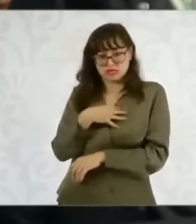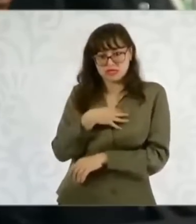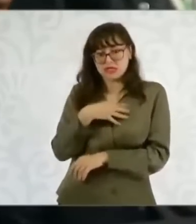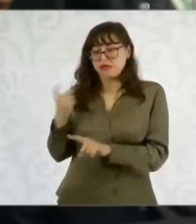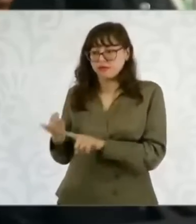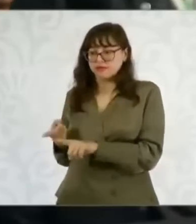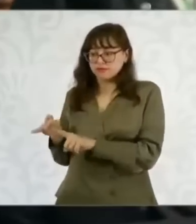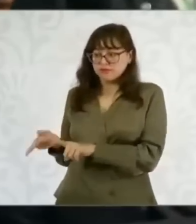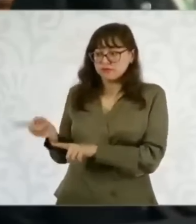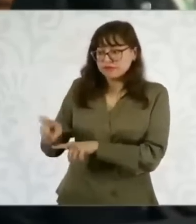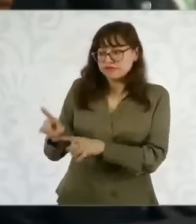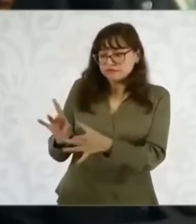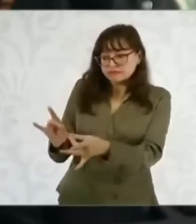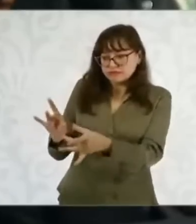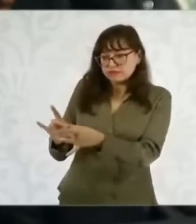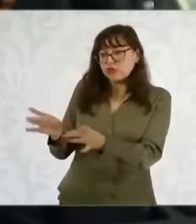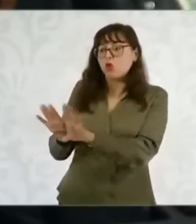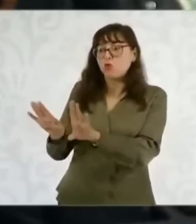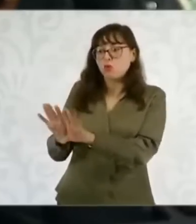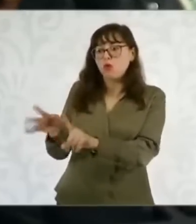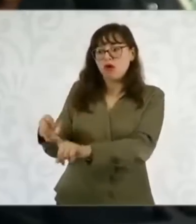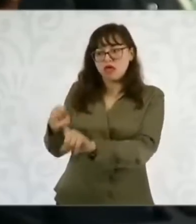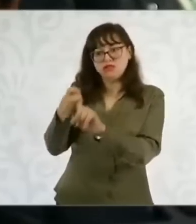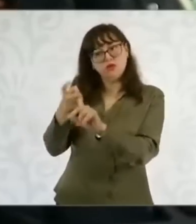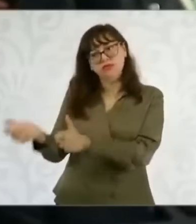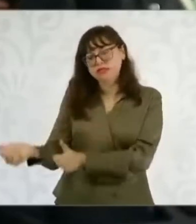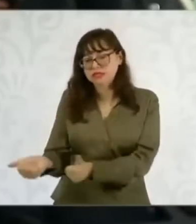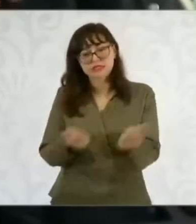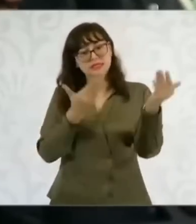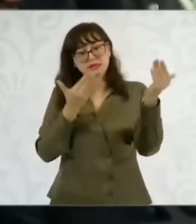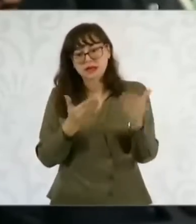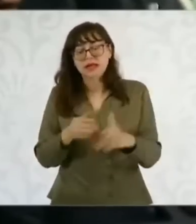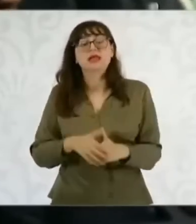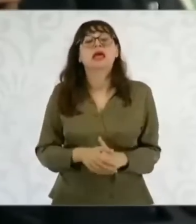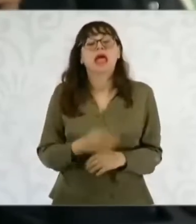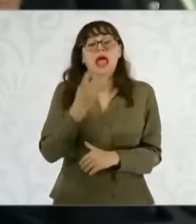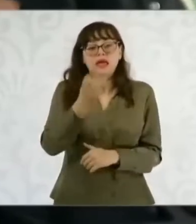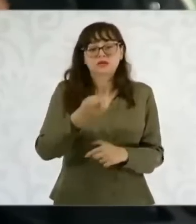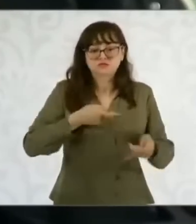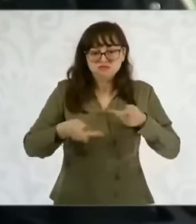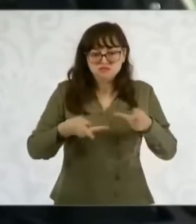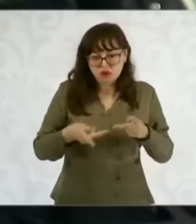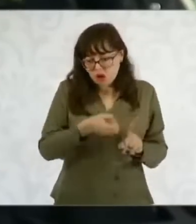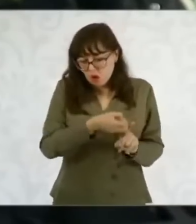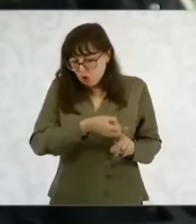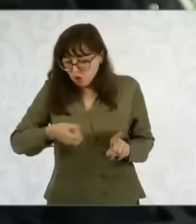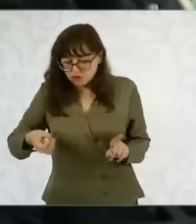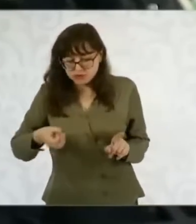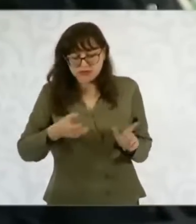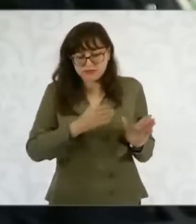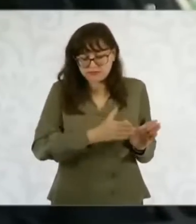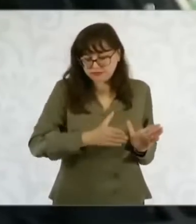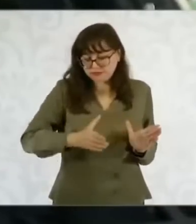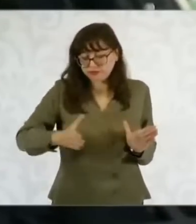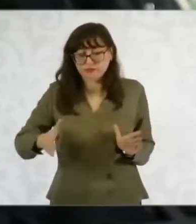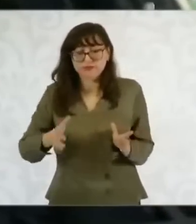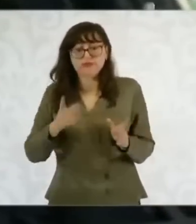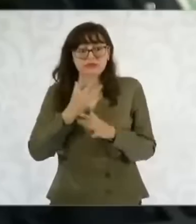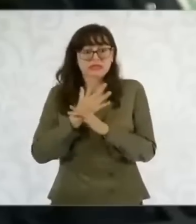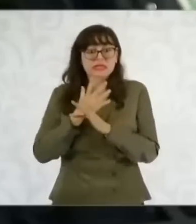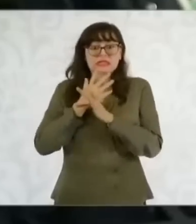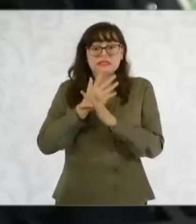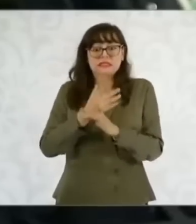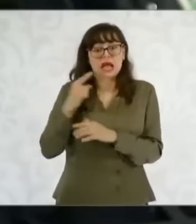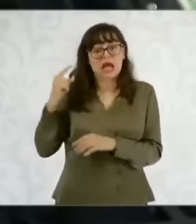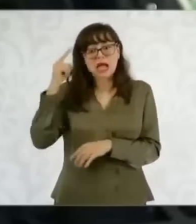bien a darle pues los elementos para poder llevarse a Ismael El Mayo Zambada. La planeación incluso se hizo por parte del Chapo, de acuerdo a lo que dice